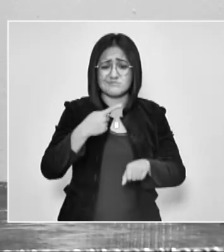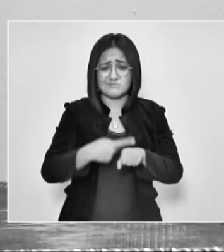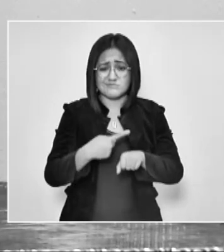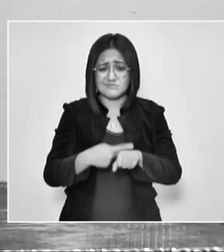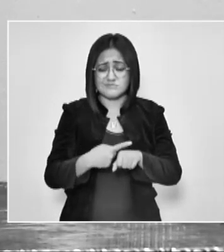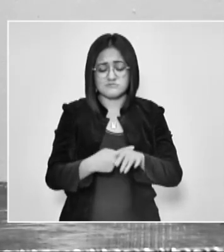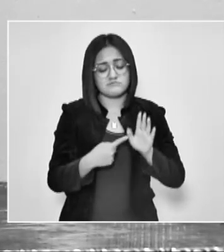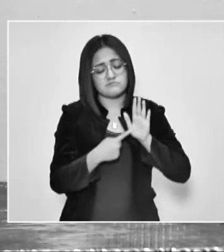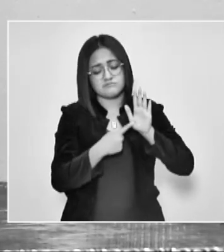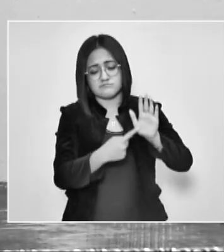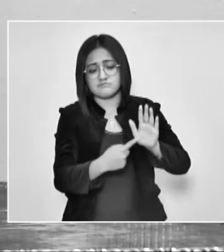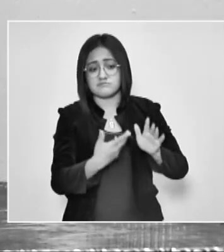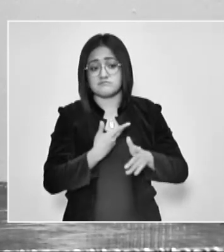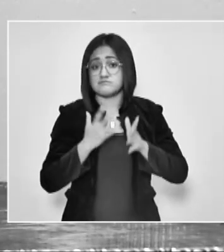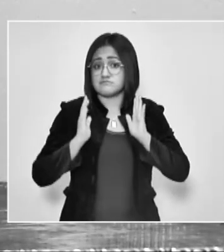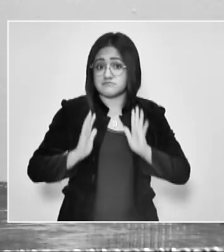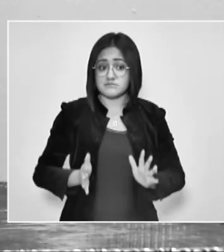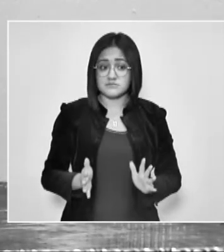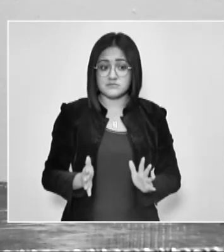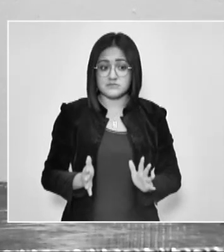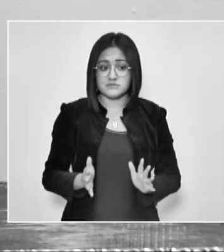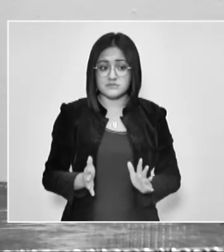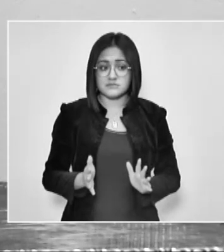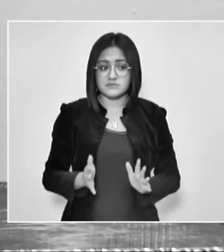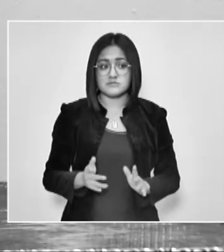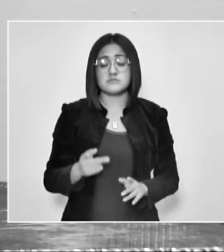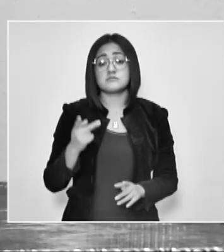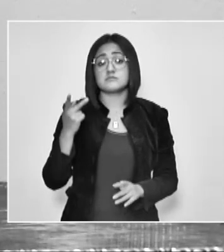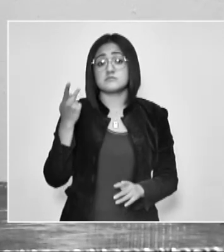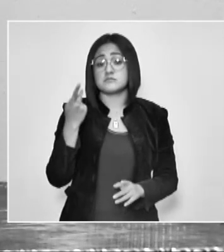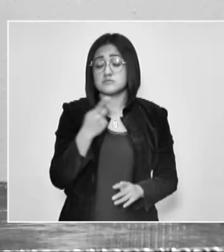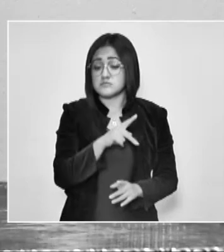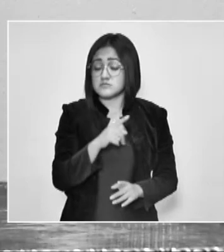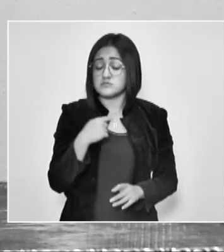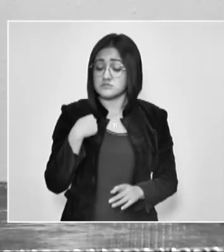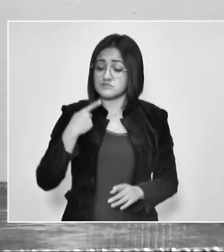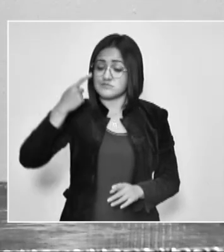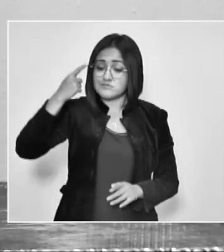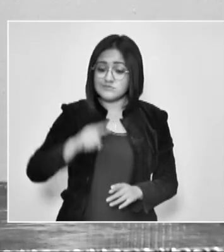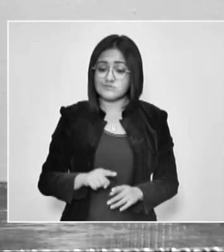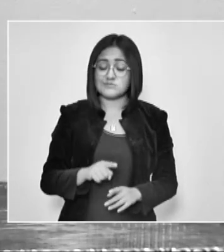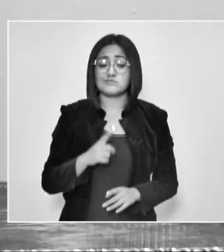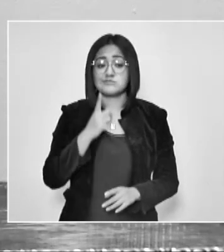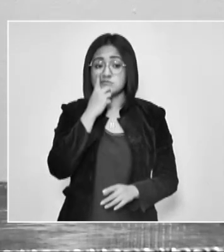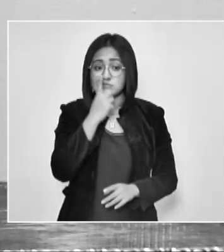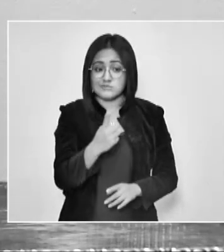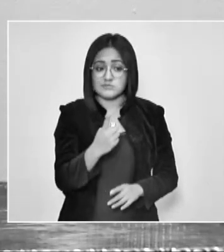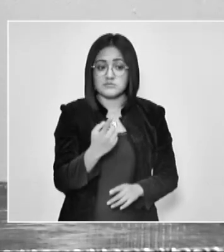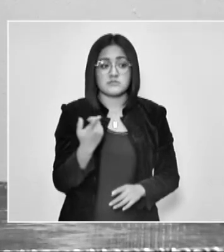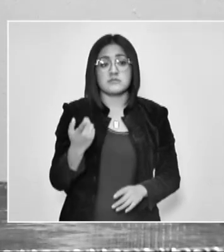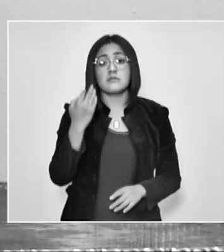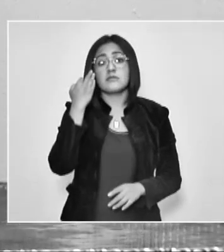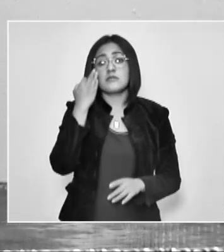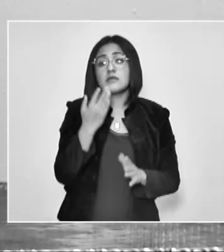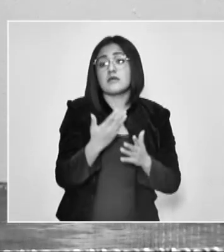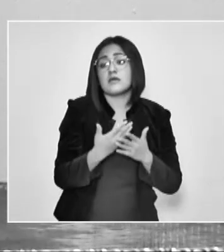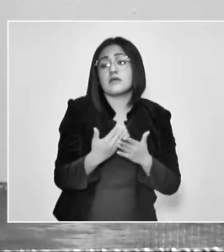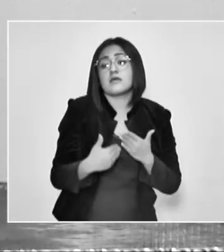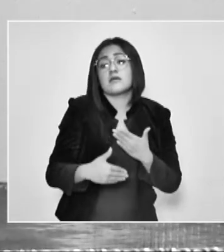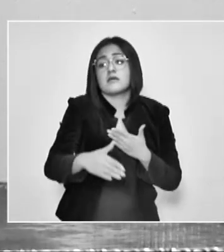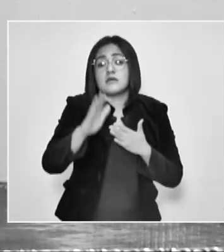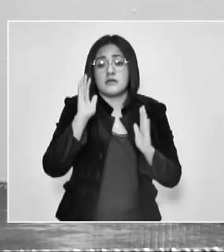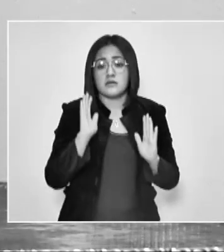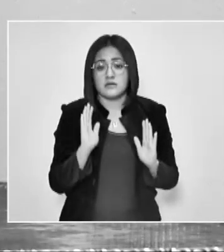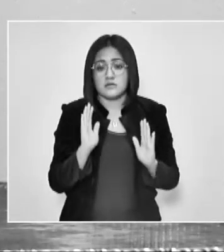viene generando en otras entidades federativas, como es el que ya no sea obligatorio el uso del cubrebocas.